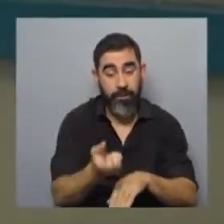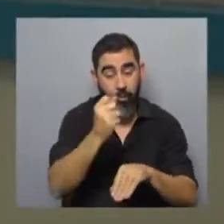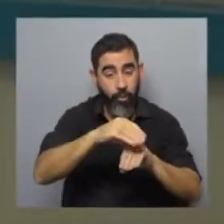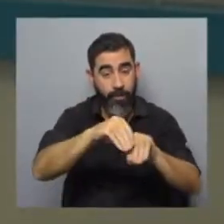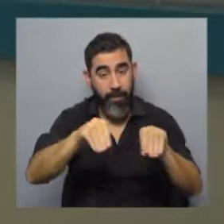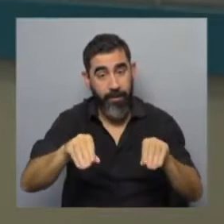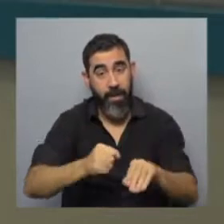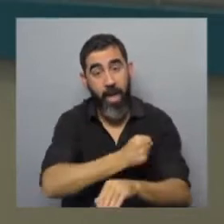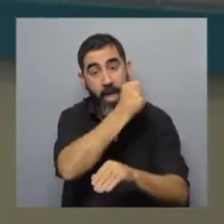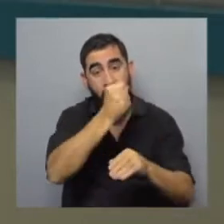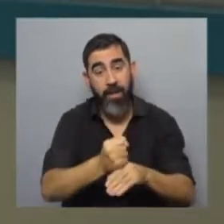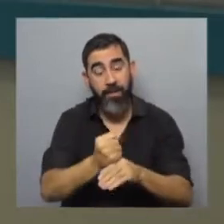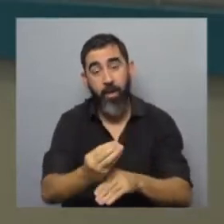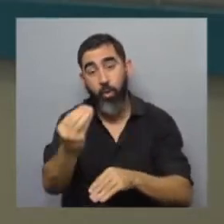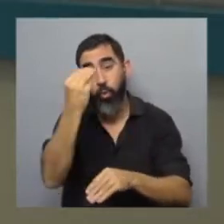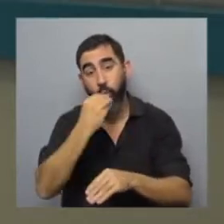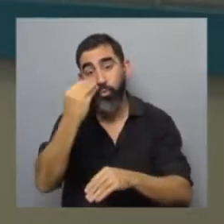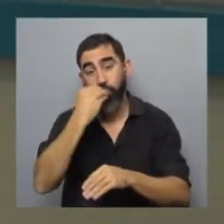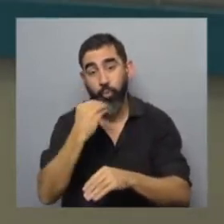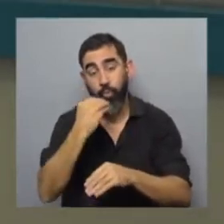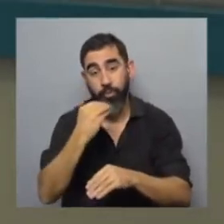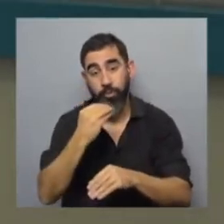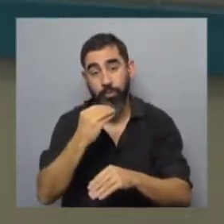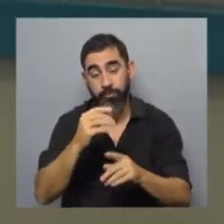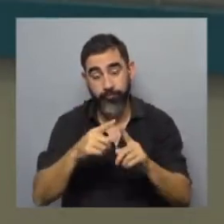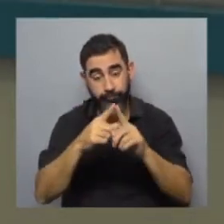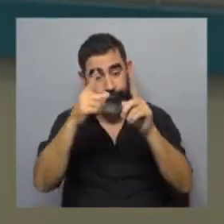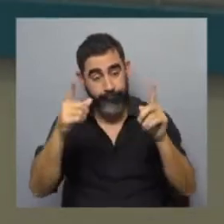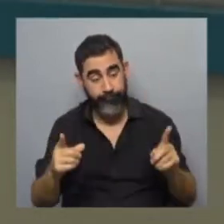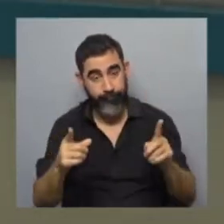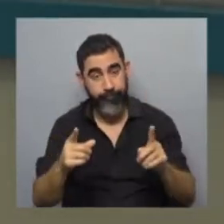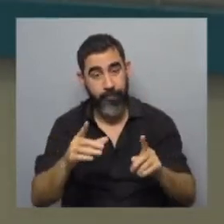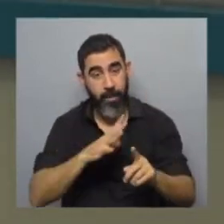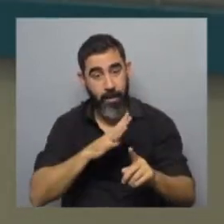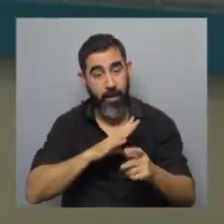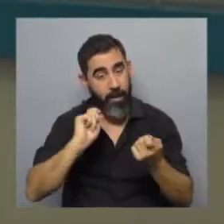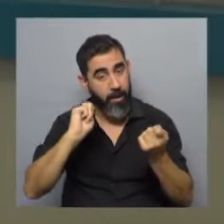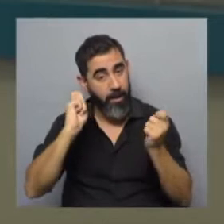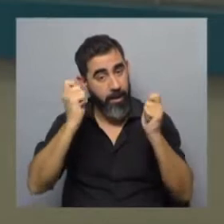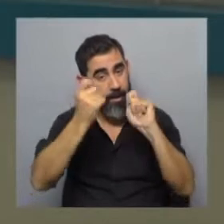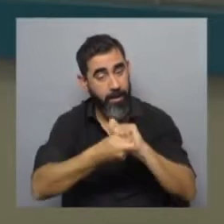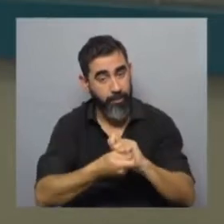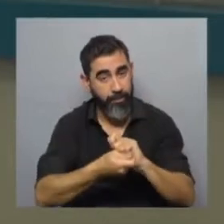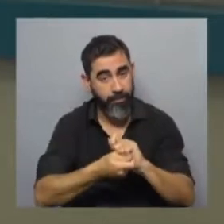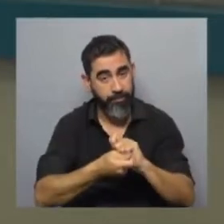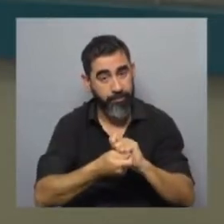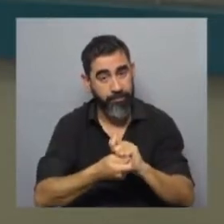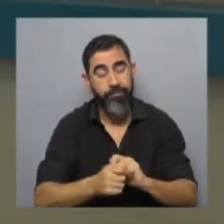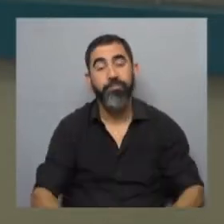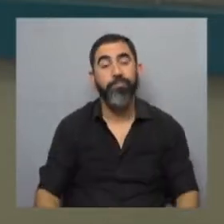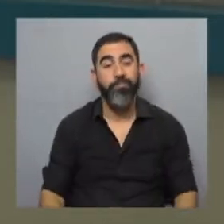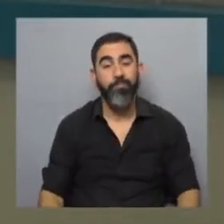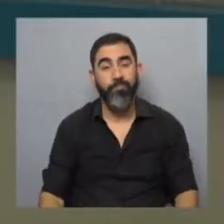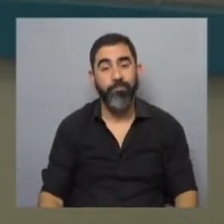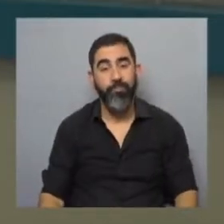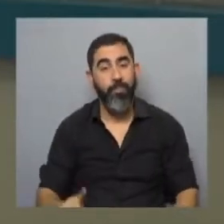y el momento que la consumimos hace que haya cambios que no necesariamente